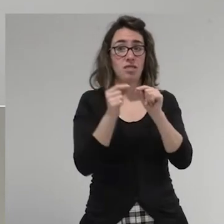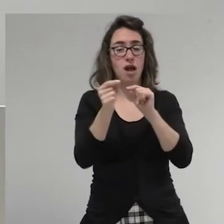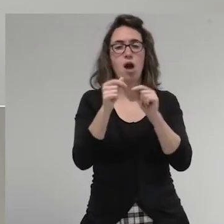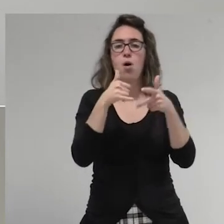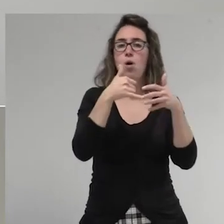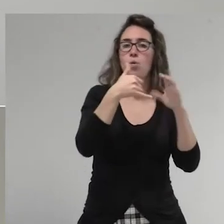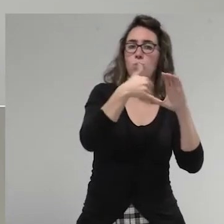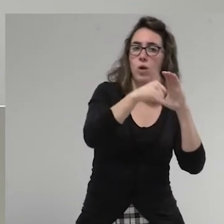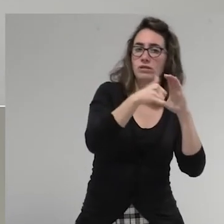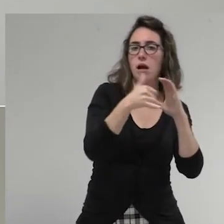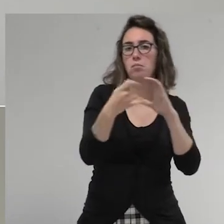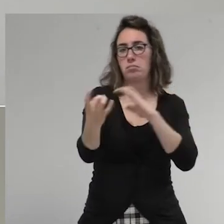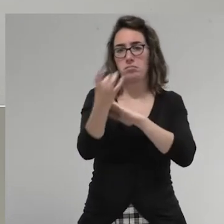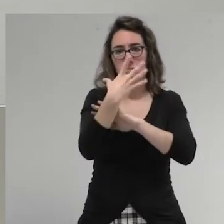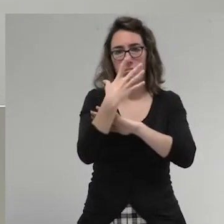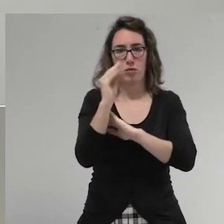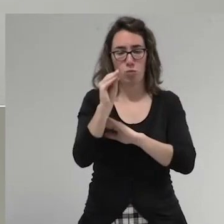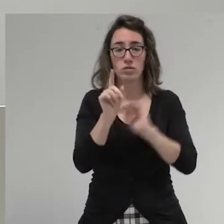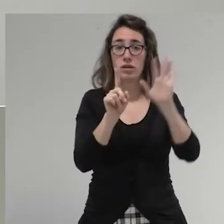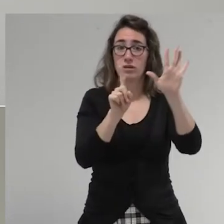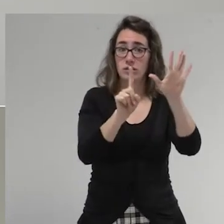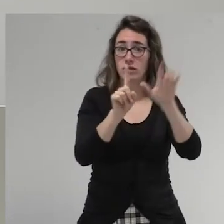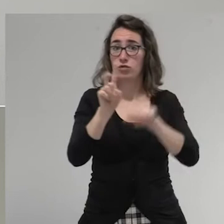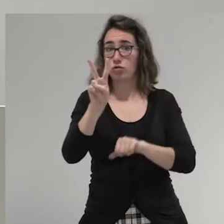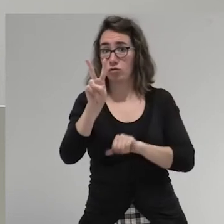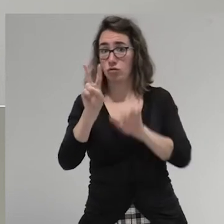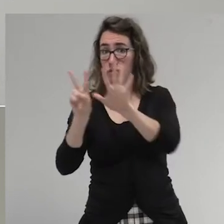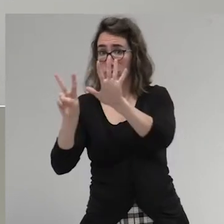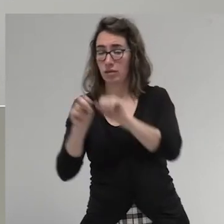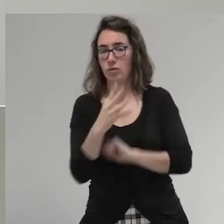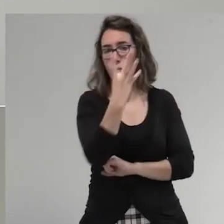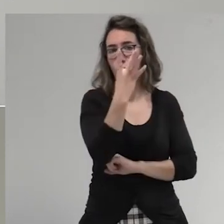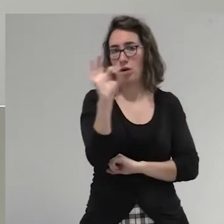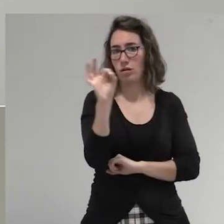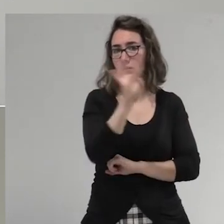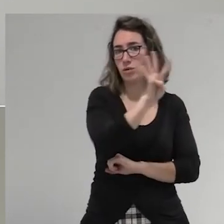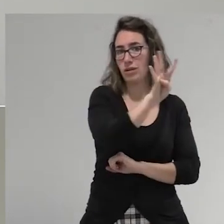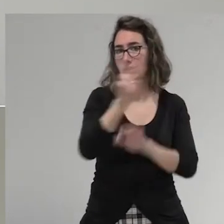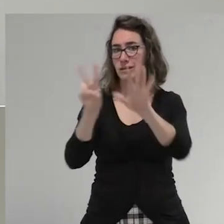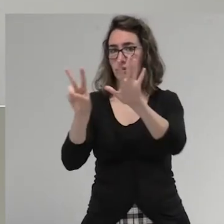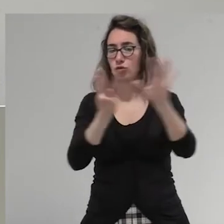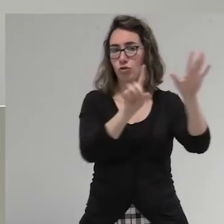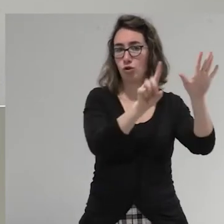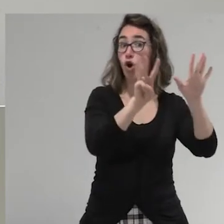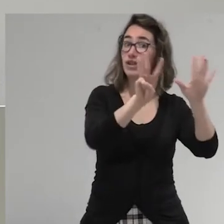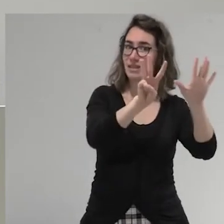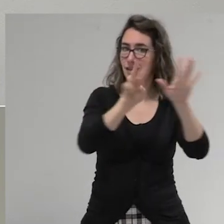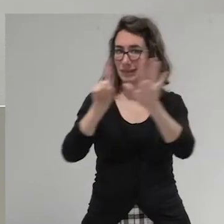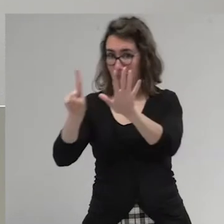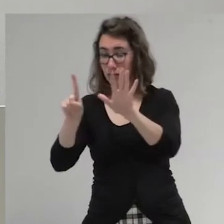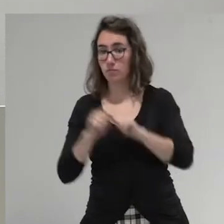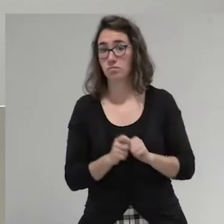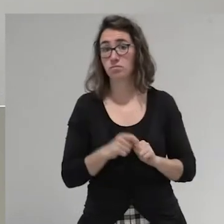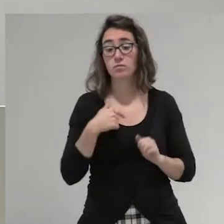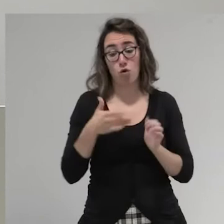mandar preguntas o reflexiones al 627 40 47 86 y las compañeras que